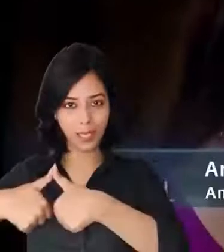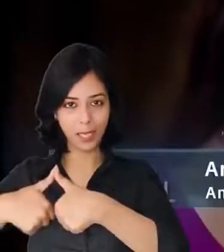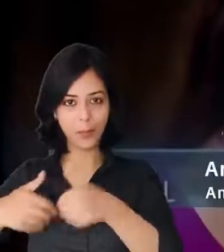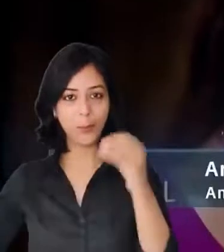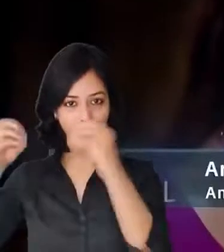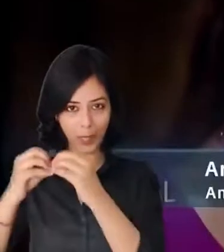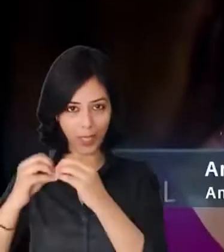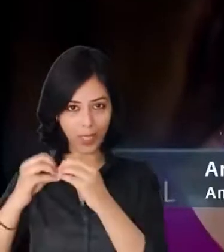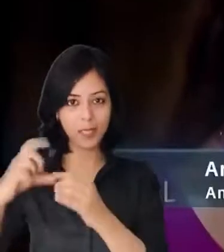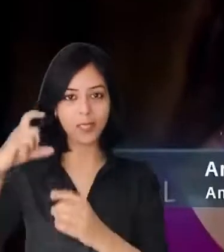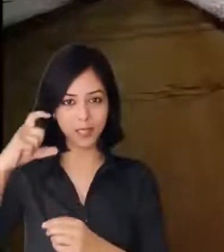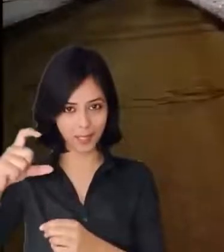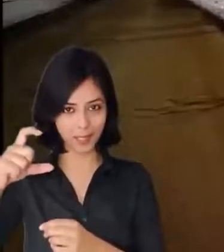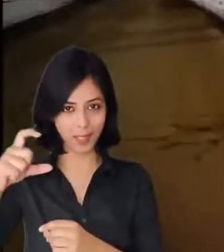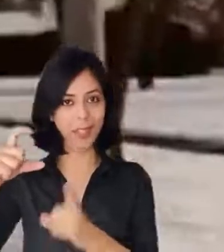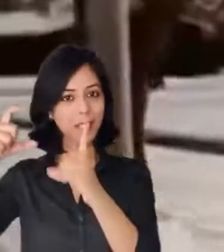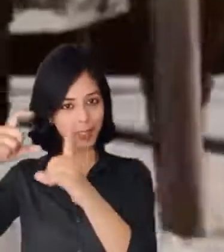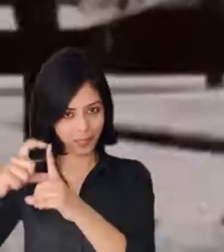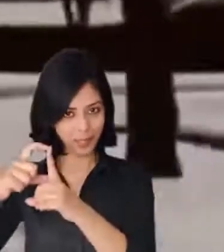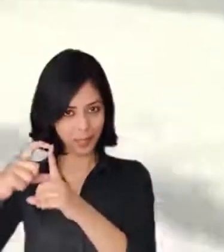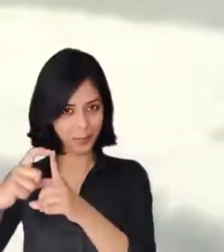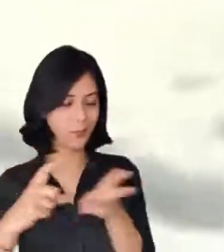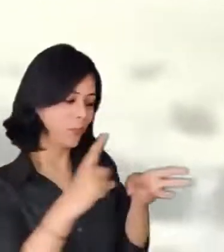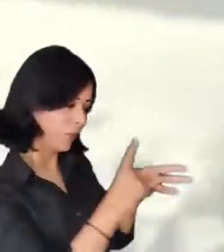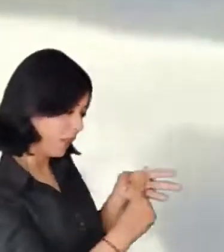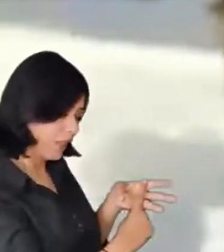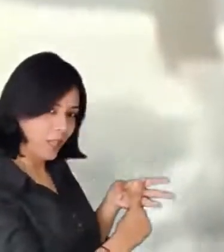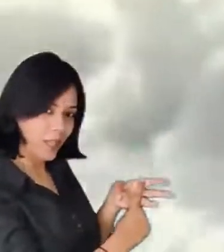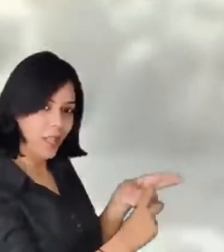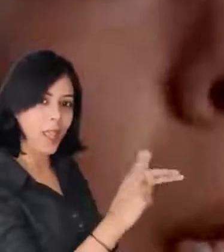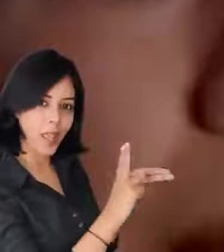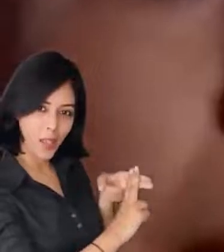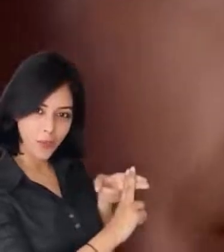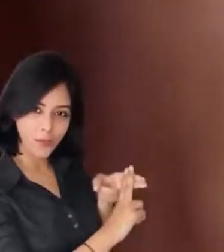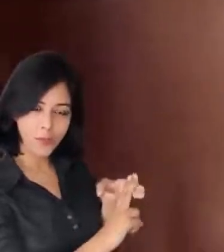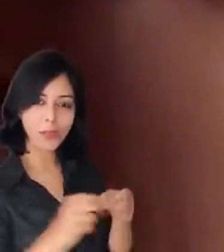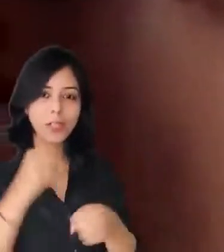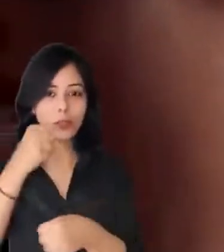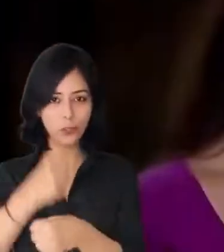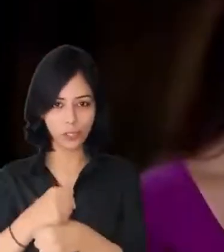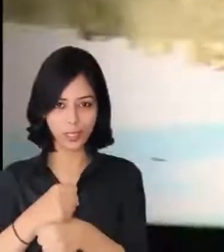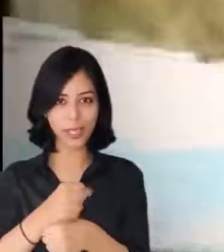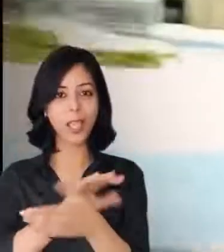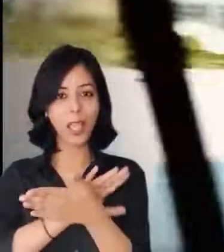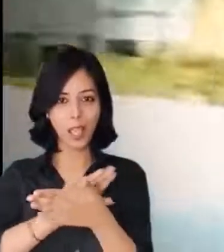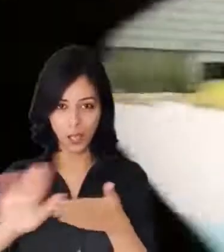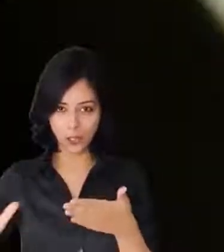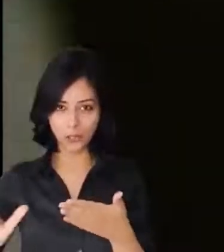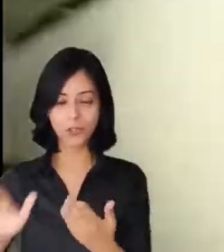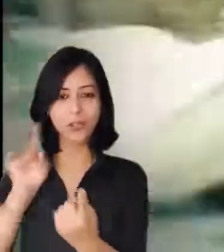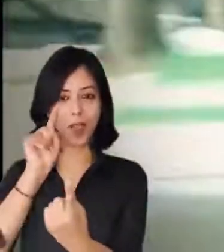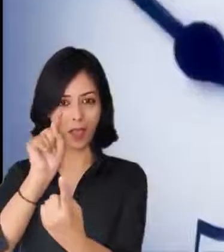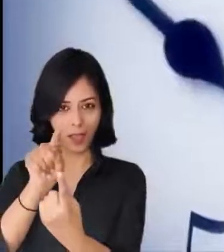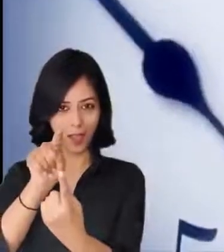Era una señal de alarma y muy raro en ella. Era casi imposible que Robin no llegara a su casa cuando tenía que llegar y no llamara